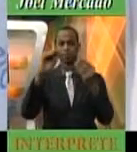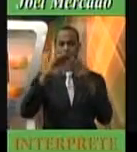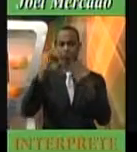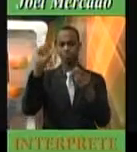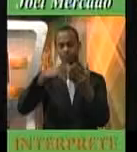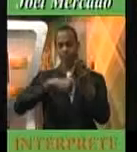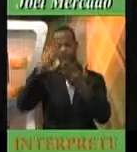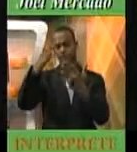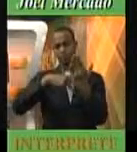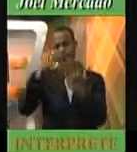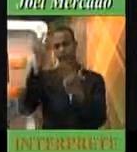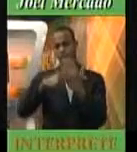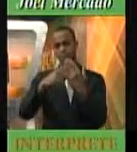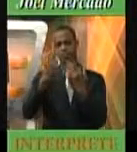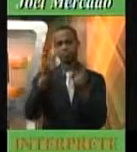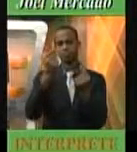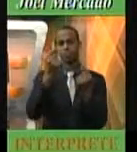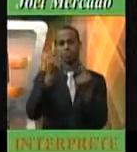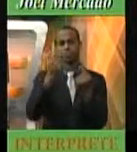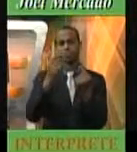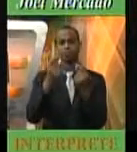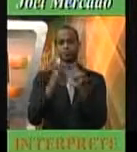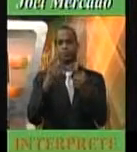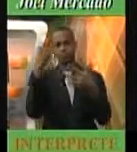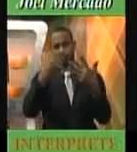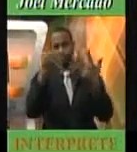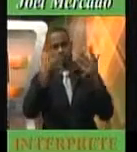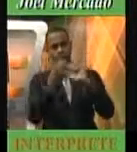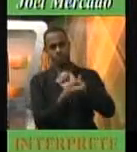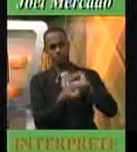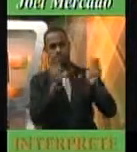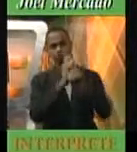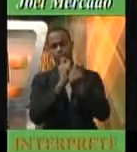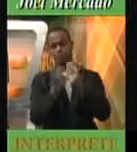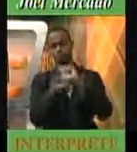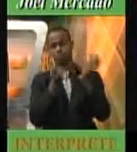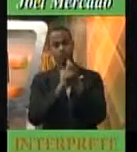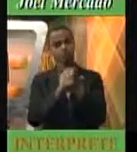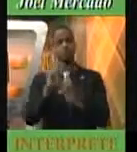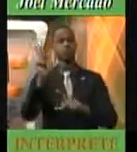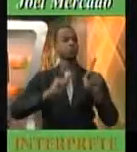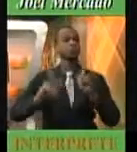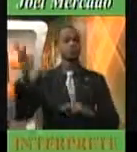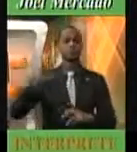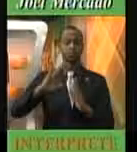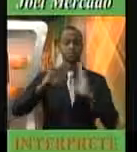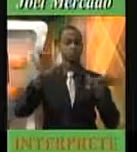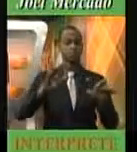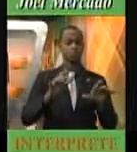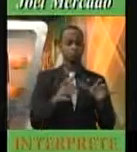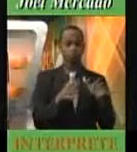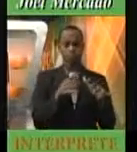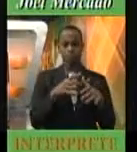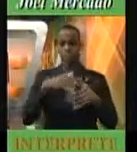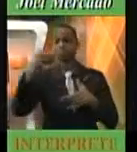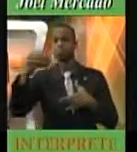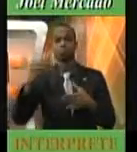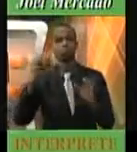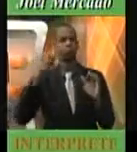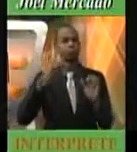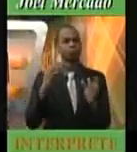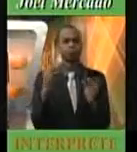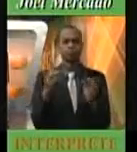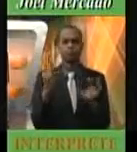programa, es si vamos empezando a ver que las cosas cambian. Personas que nunca salieron de sus casas, de repente nos dicen, por primera vez salí.